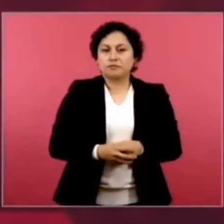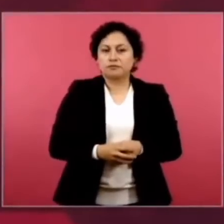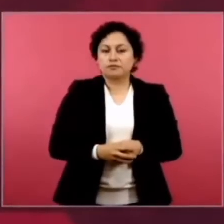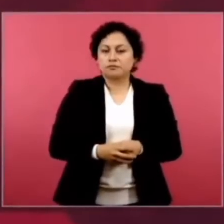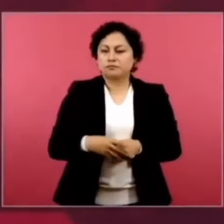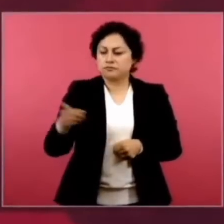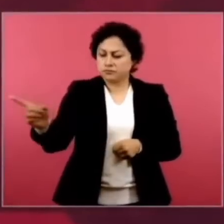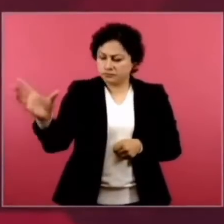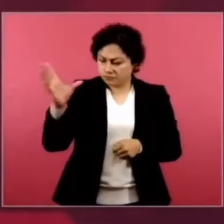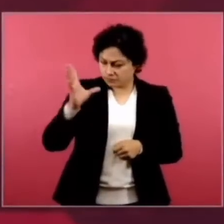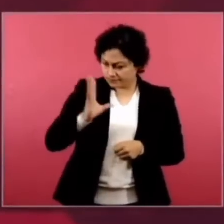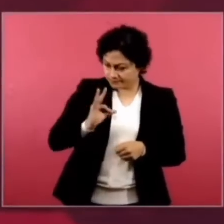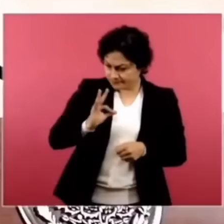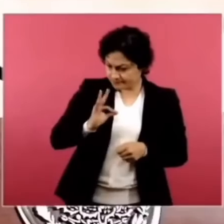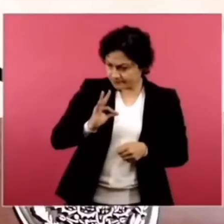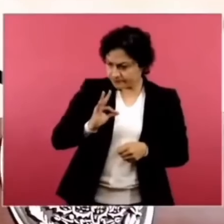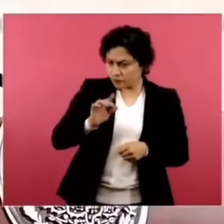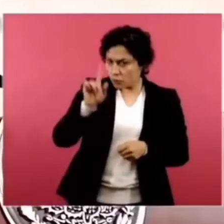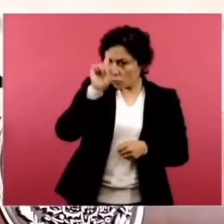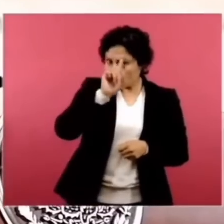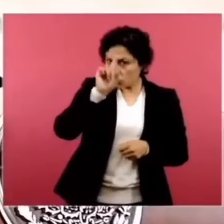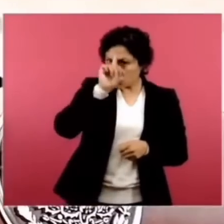una extraordinaria